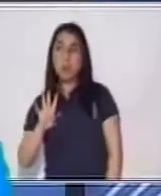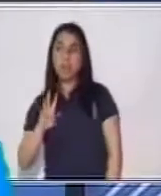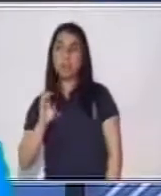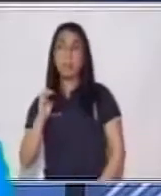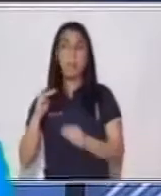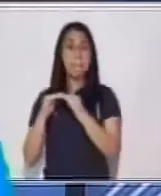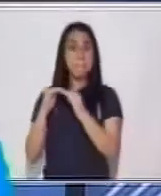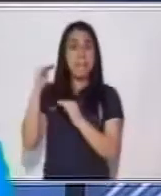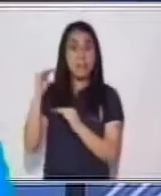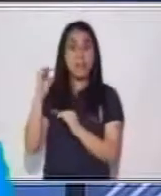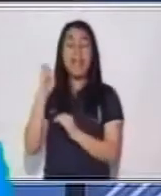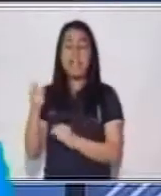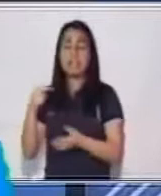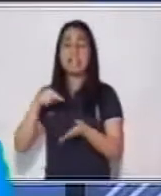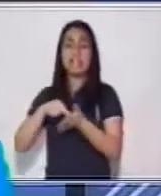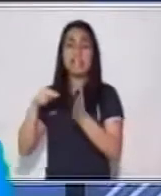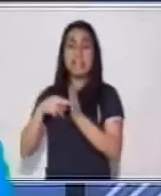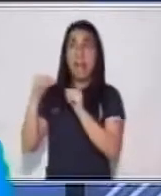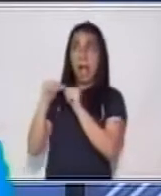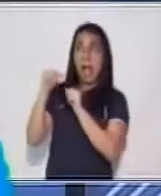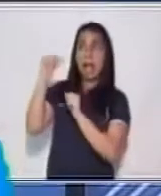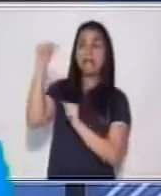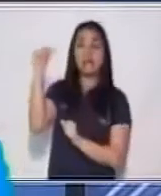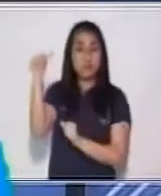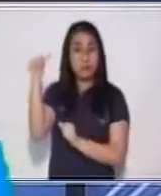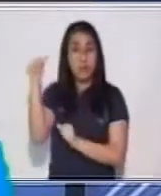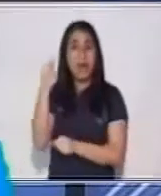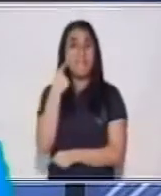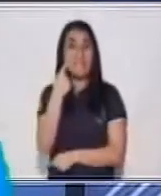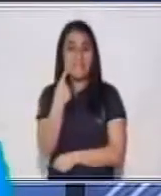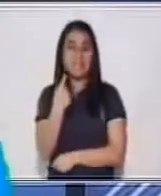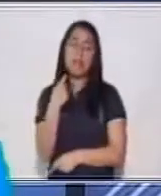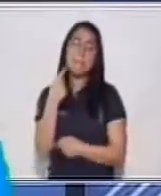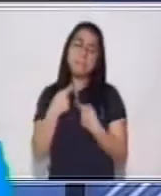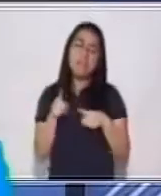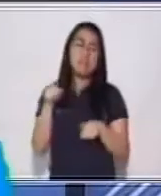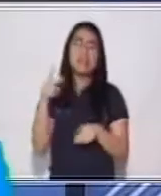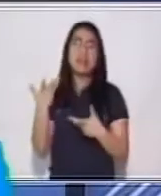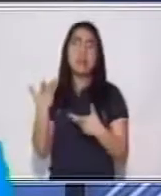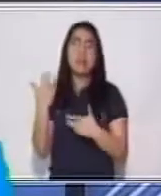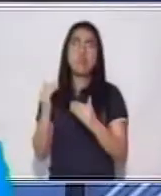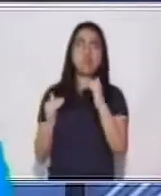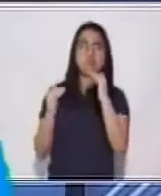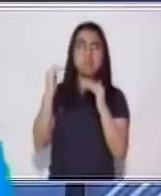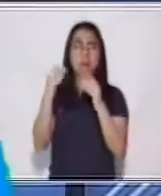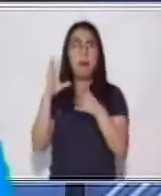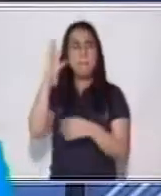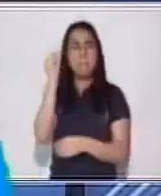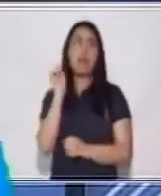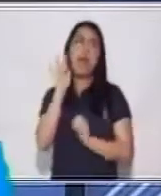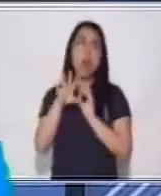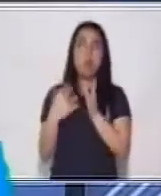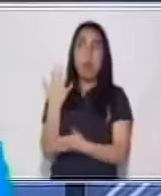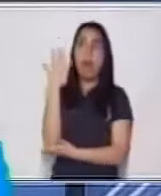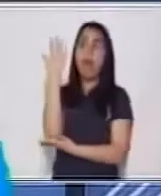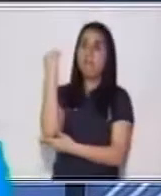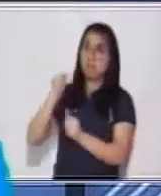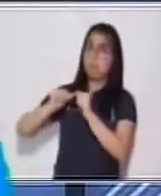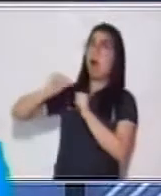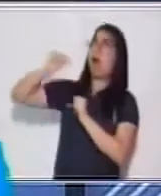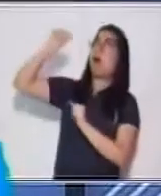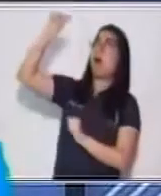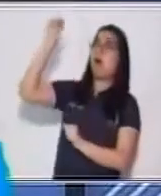los 70 metros de alto. Y es un árbol bastante alto y muy